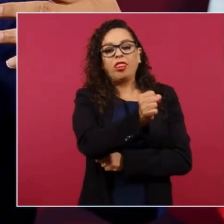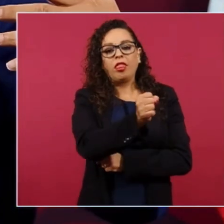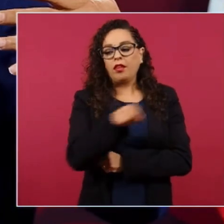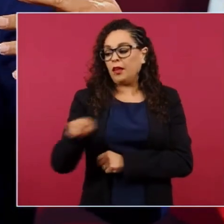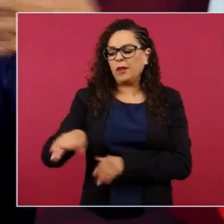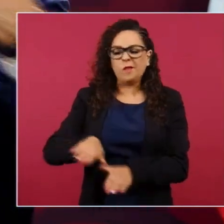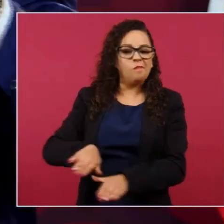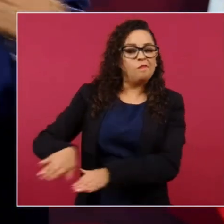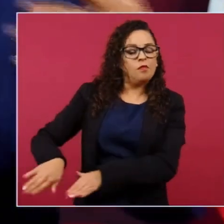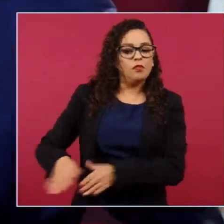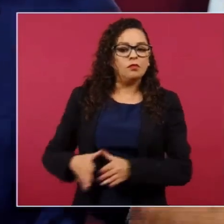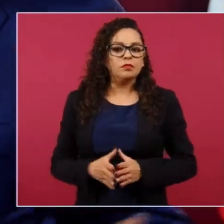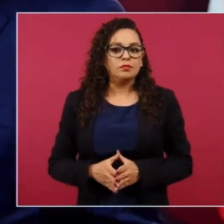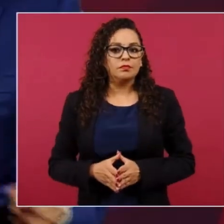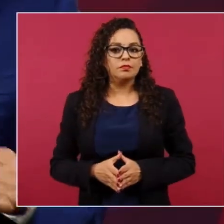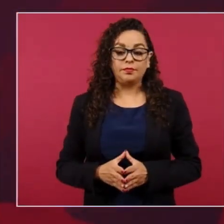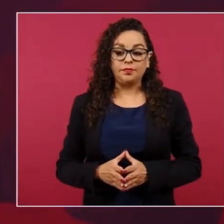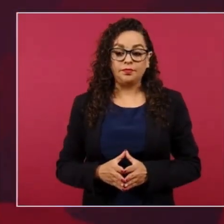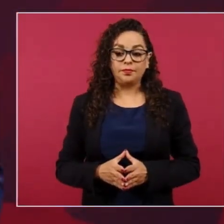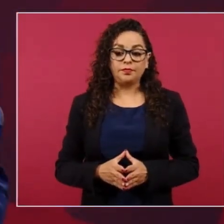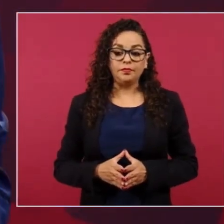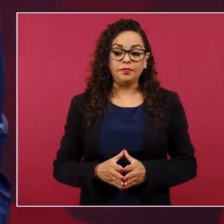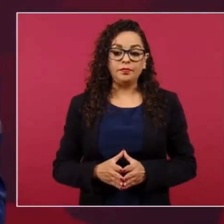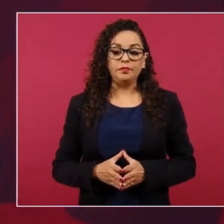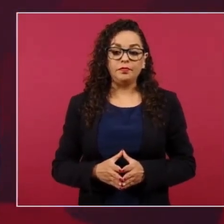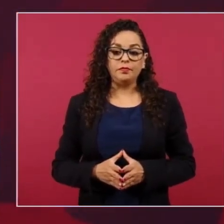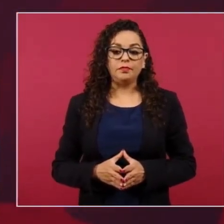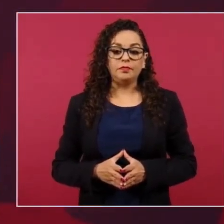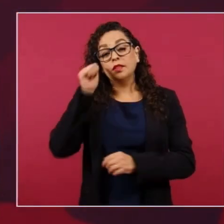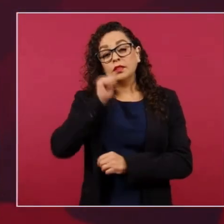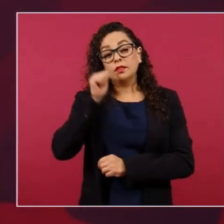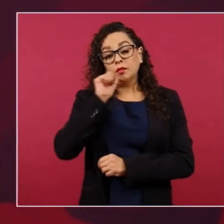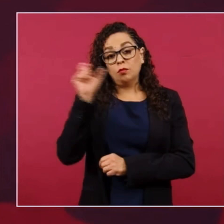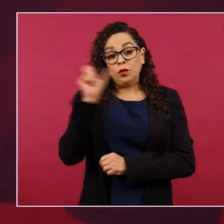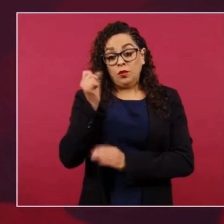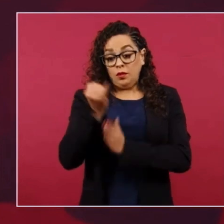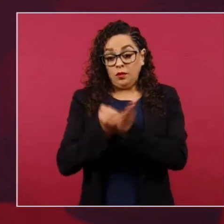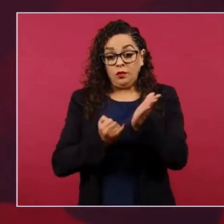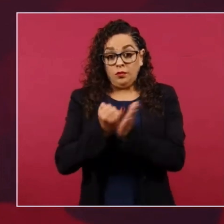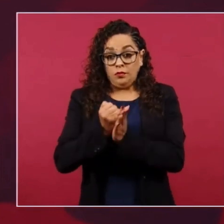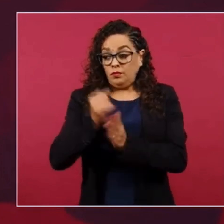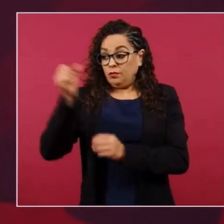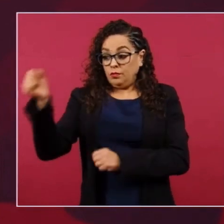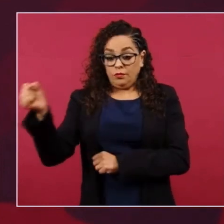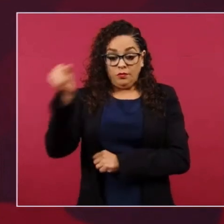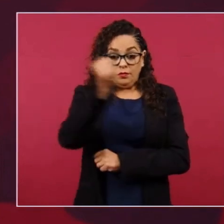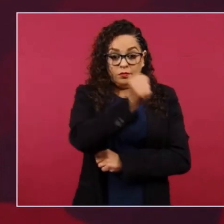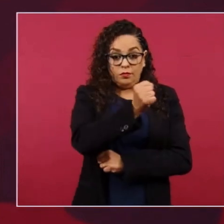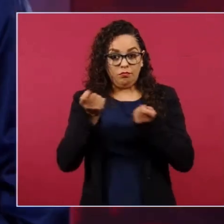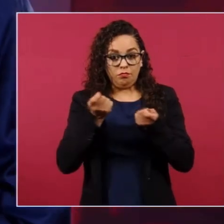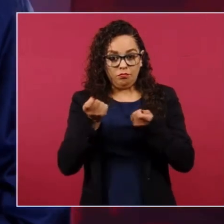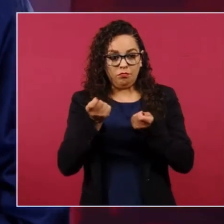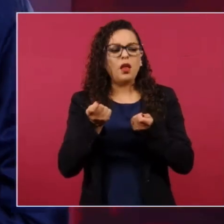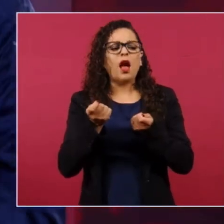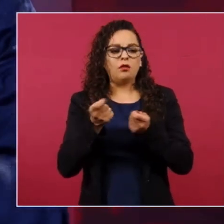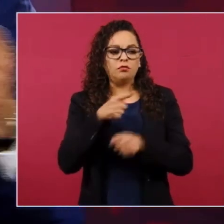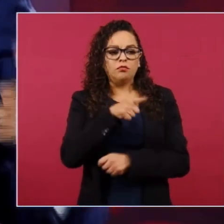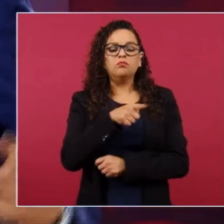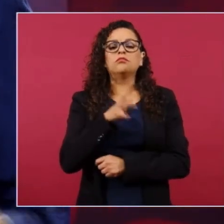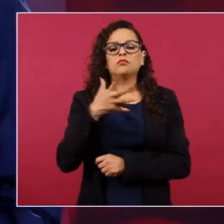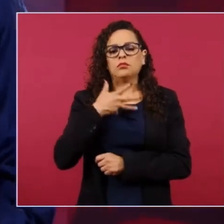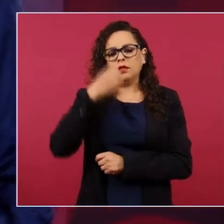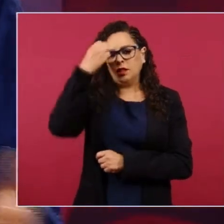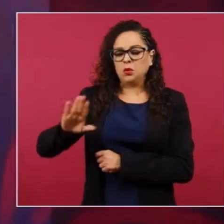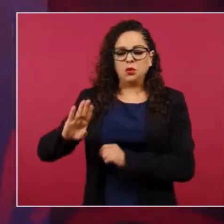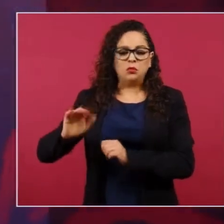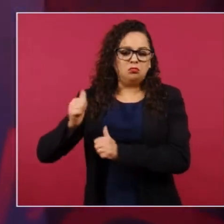llegaba, pero que tenía un desempeño en una región naval o en regiones navales.